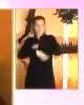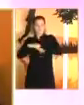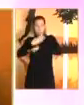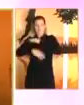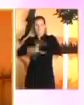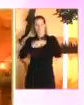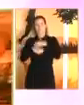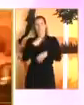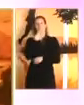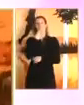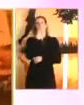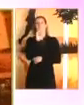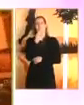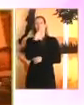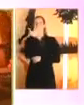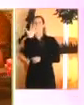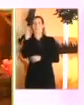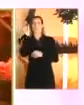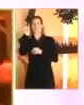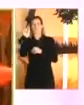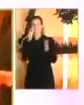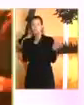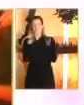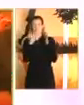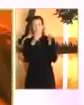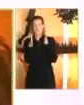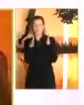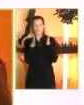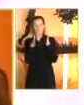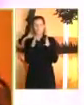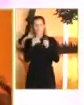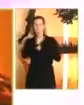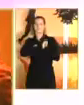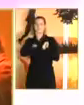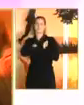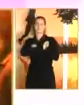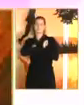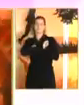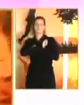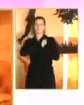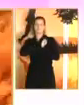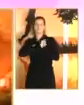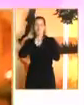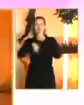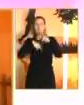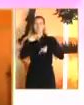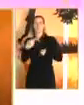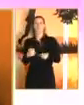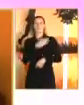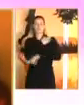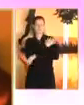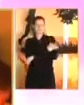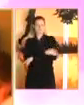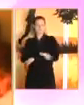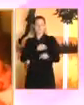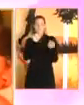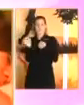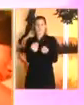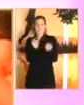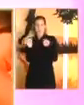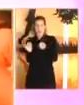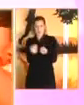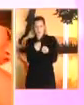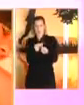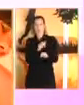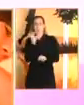Unos 20-25 minutos estaría la clienta y hace de capa protectora, aparte de exfoliar, que es lo